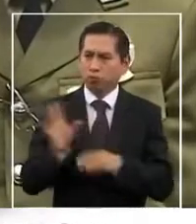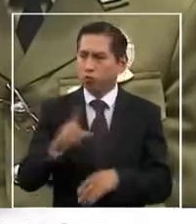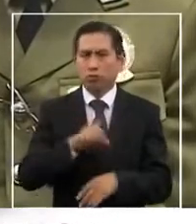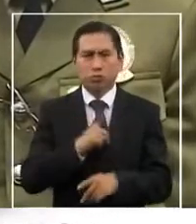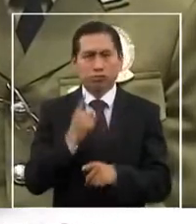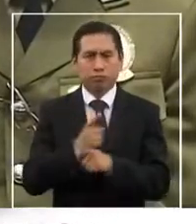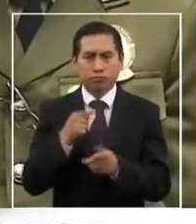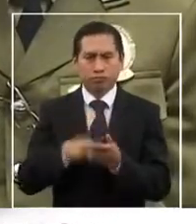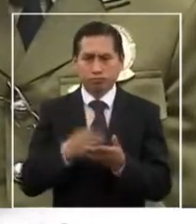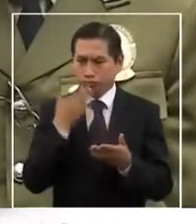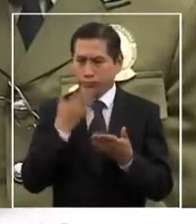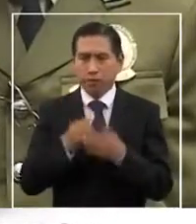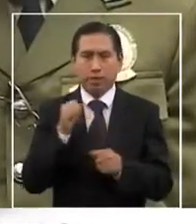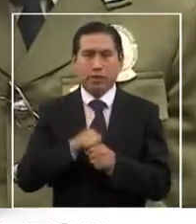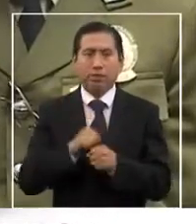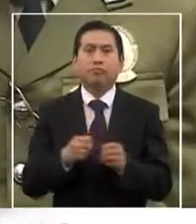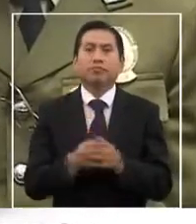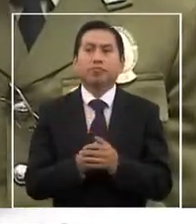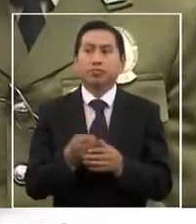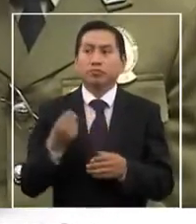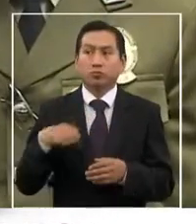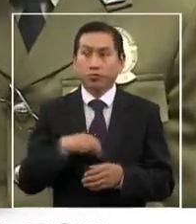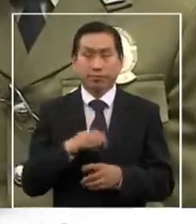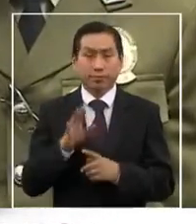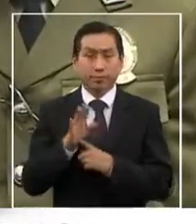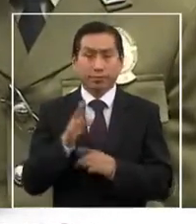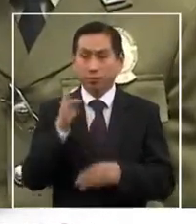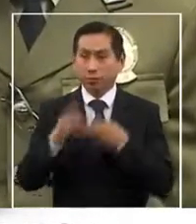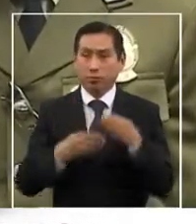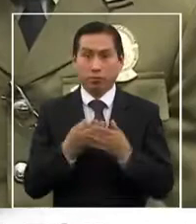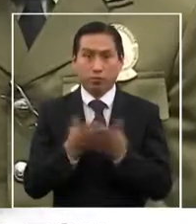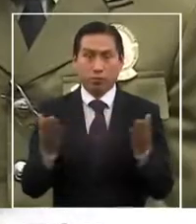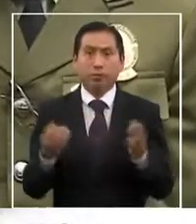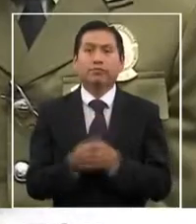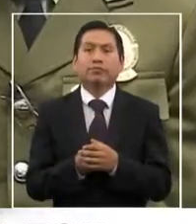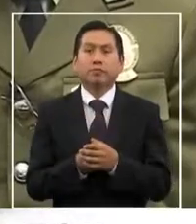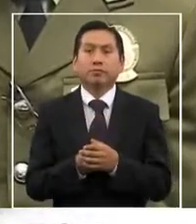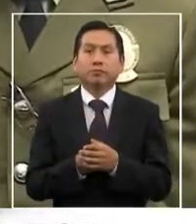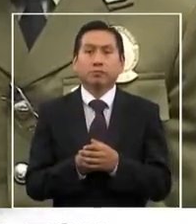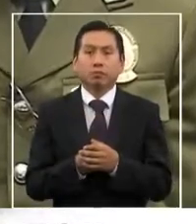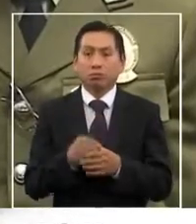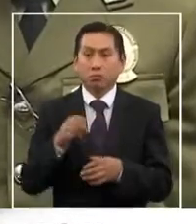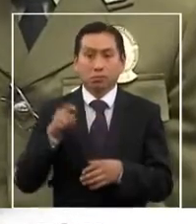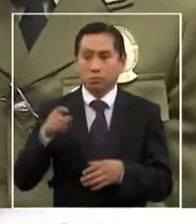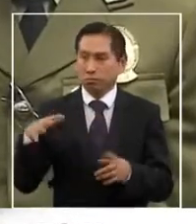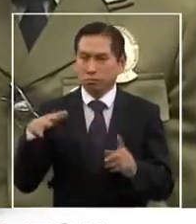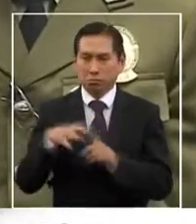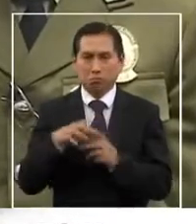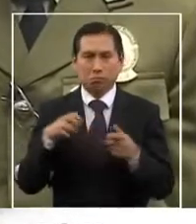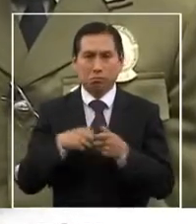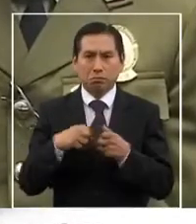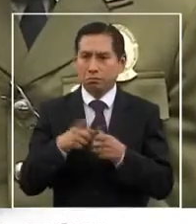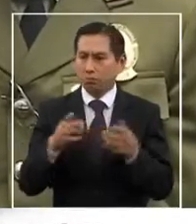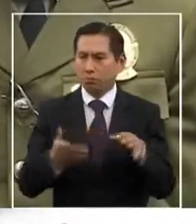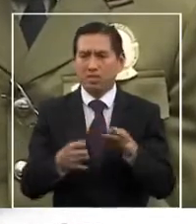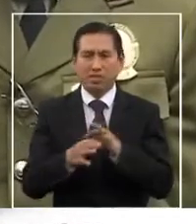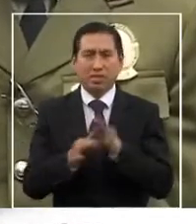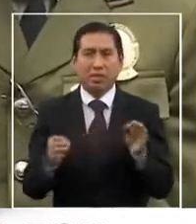policías por este magnífico trabajo. Estamos demostrando ante el mundo que sin necesidad de violencia, sin un